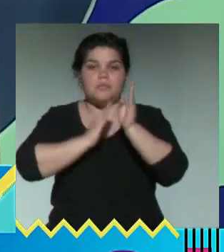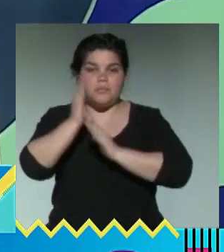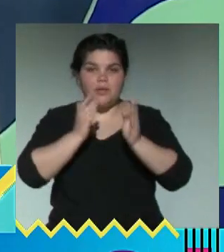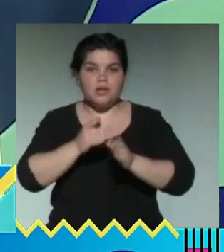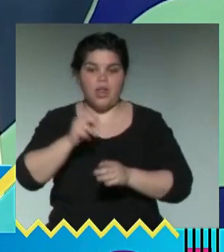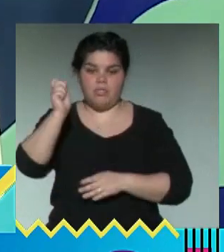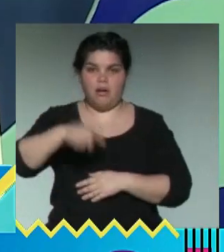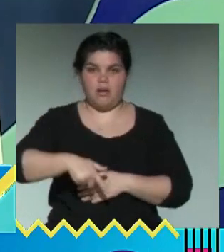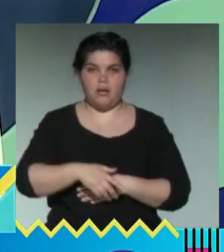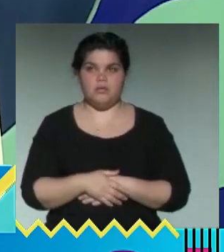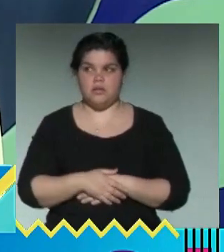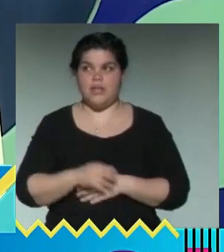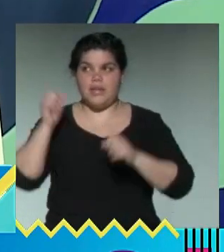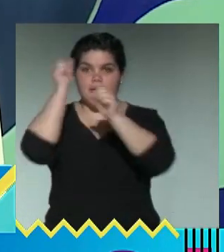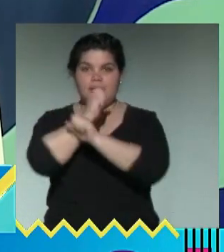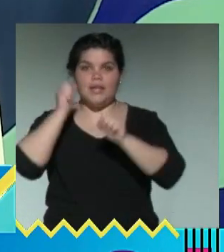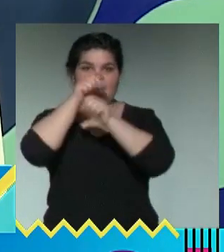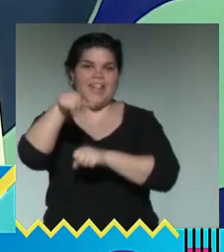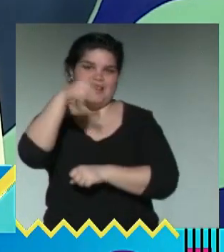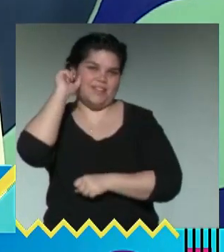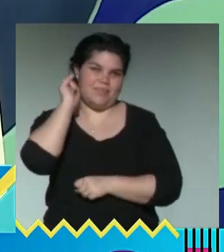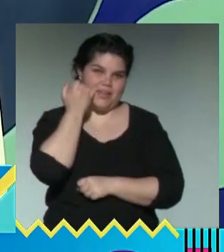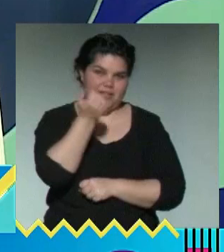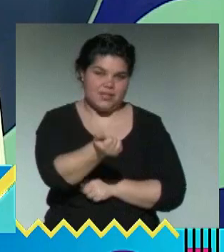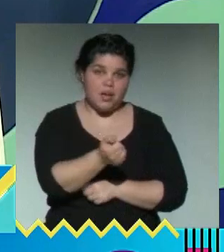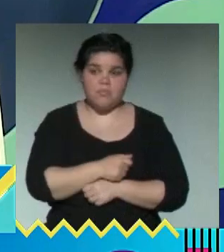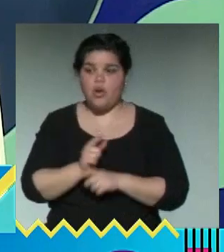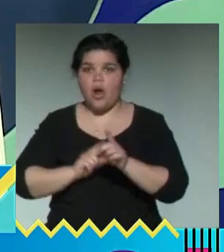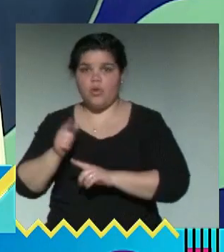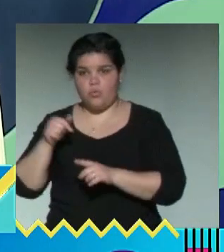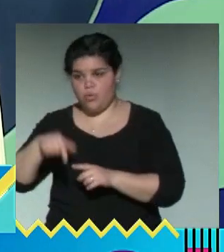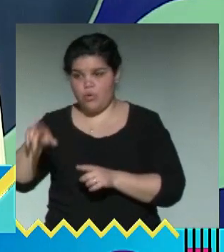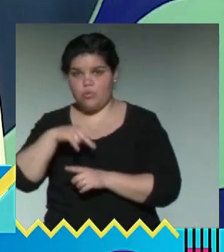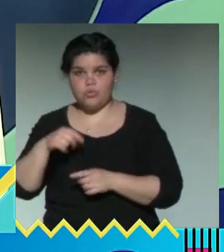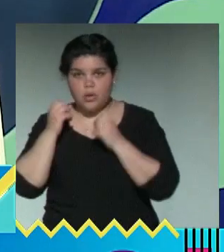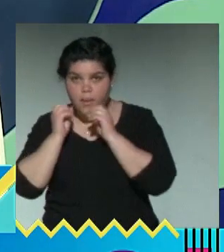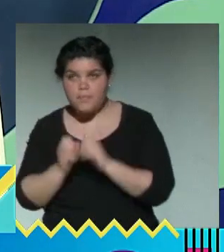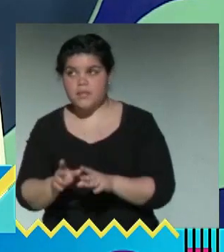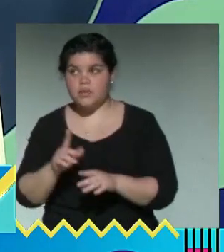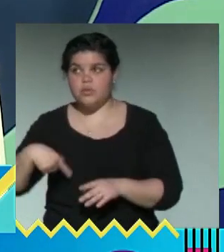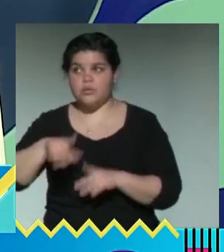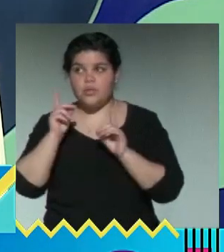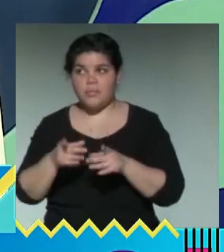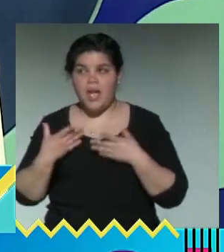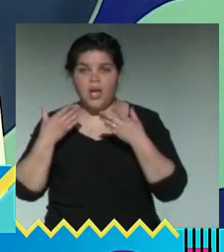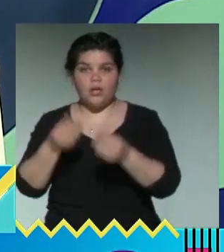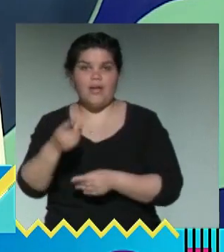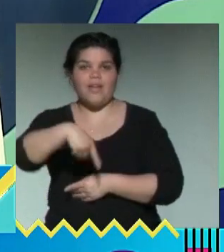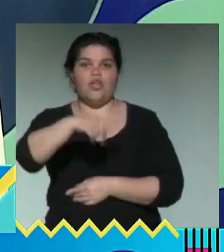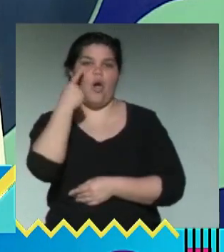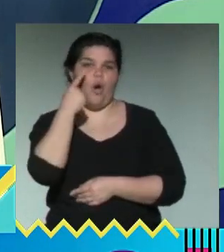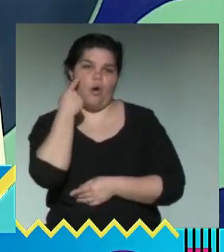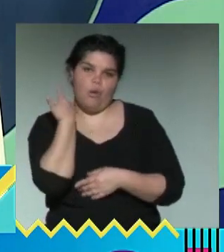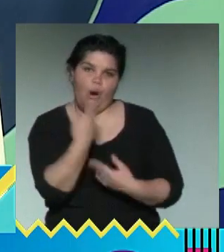recién, ¿no? Como ellos ya tienen una trayectoria, y les hemos ayudado en este sentido, y además ya se hicieron conocidos, ya